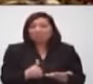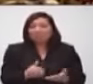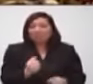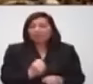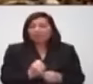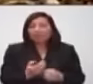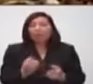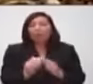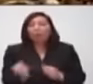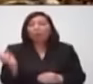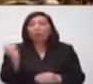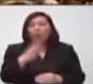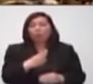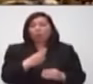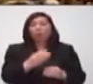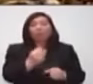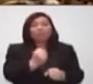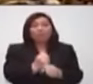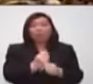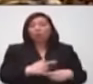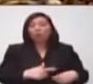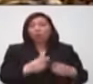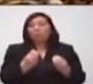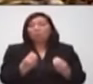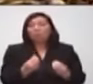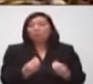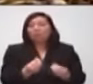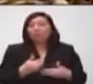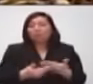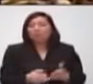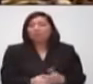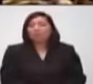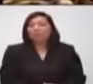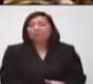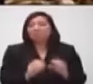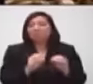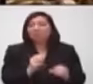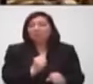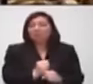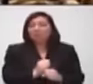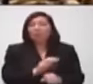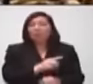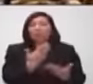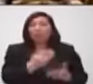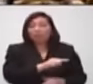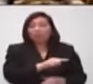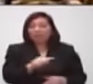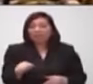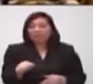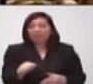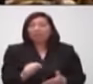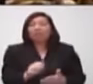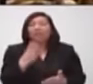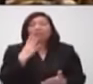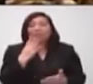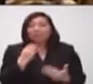siendo reubicados en distintos lugares, porque se están generando una serie de puestos de trabajo donde ellos, por su